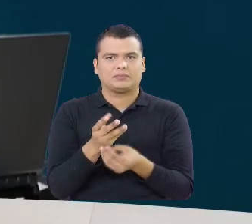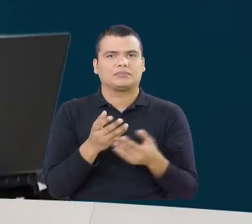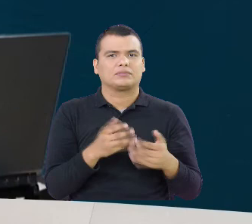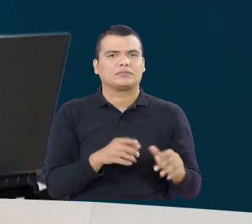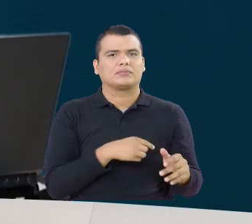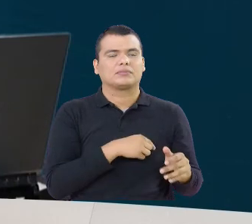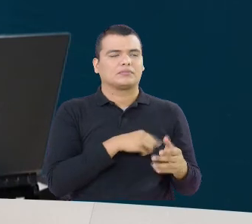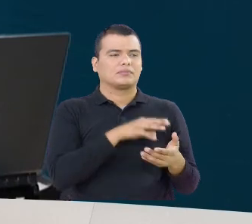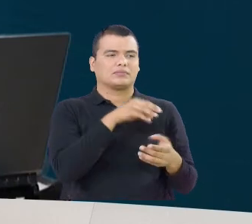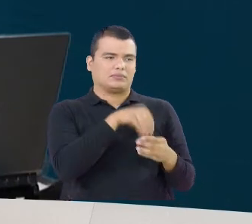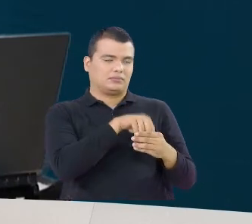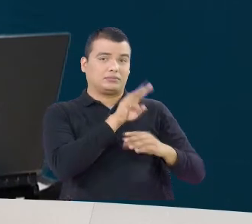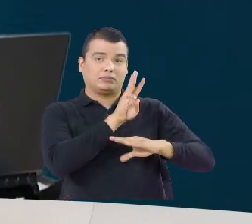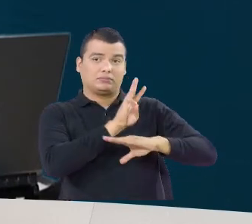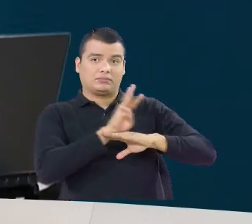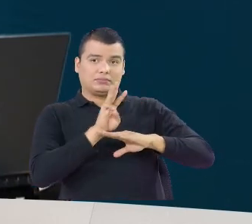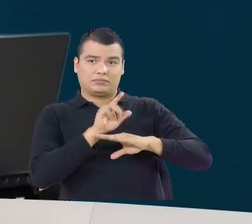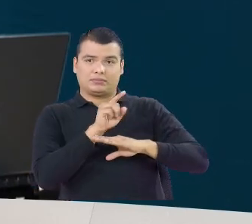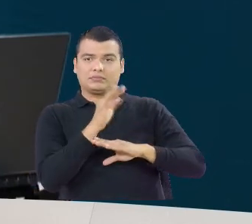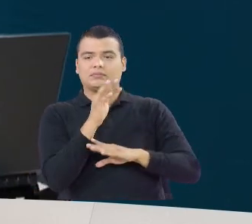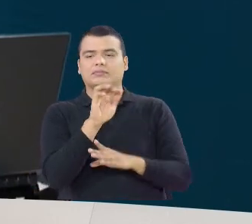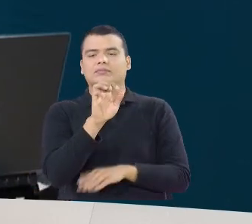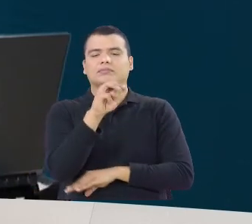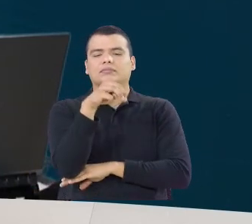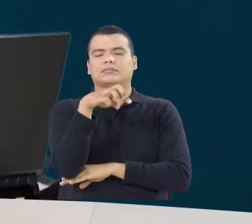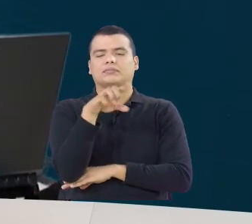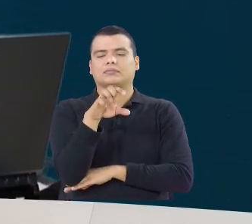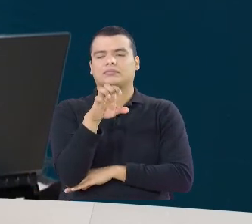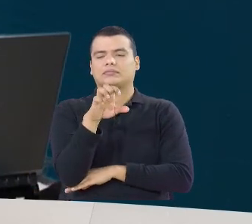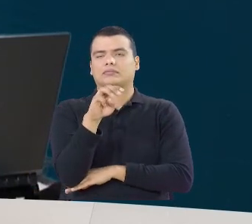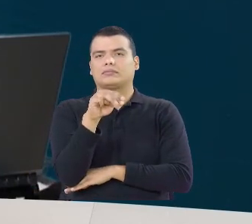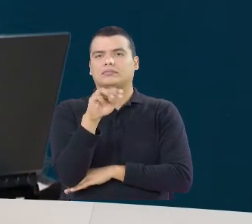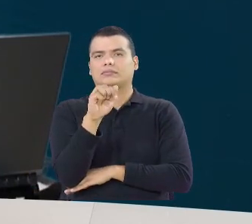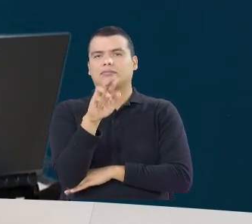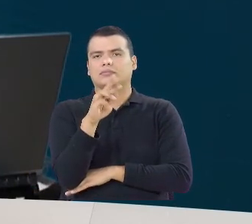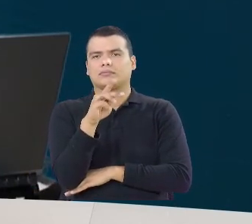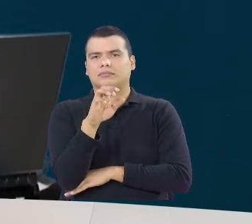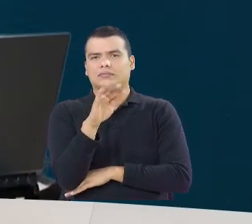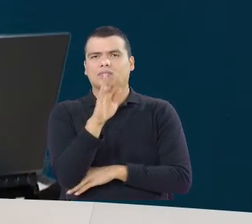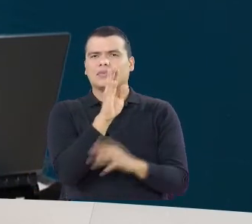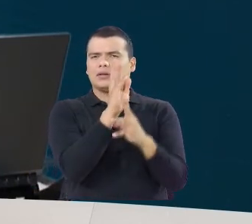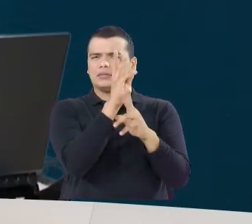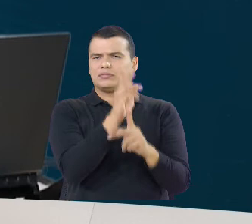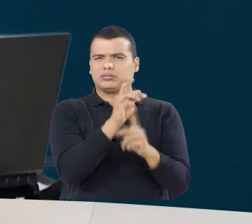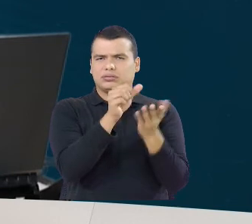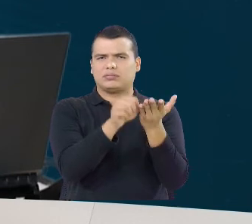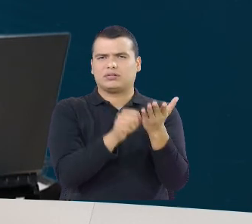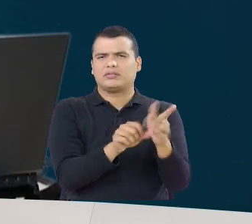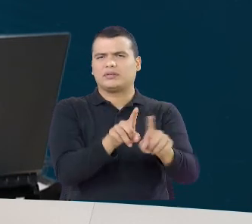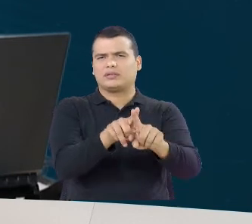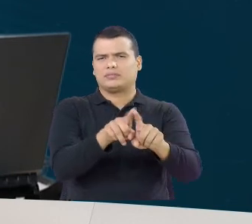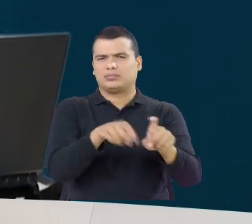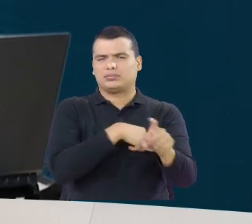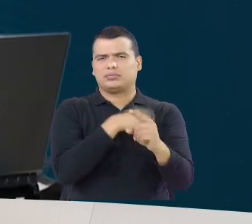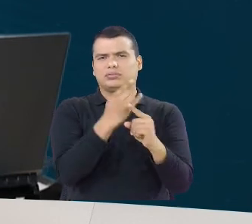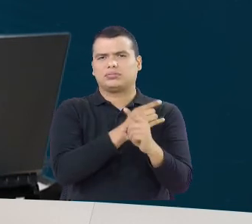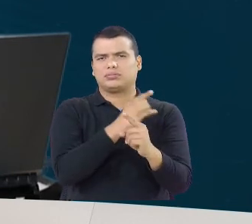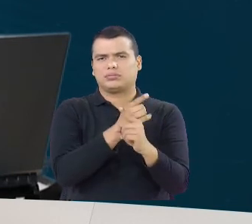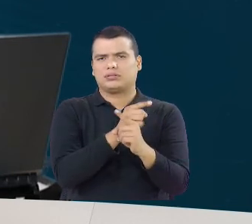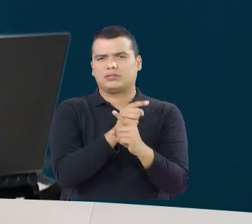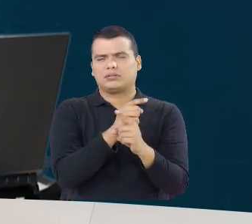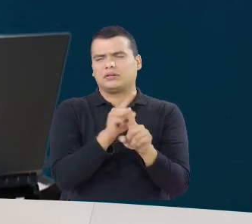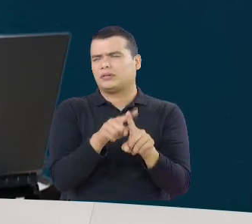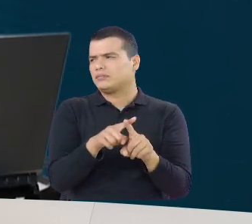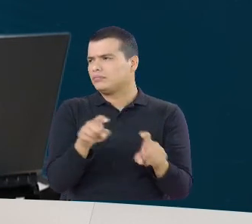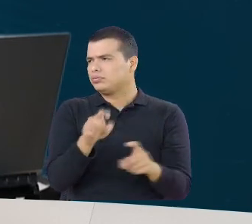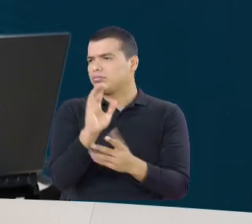Interp que se llama Template Maker, descargué, que eso es gratis. Todos los software que yo he usado en esta máquina, tanto el hardware